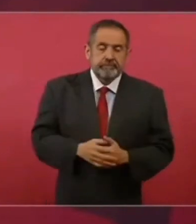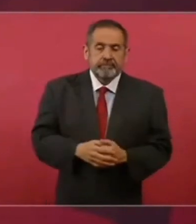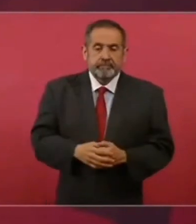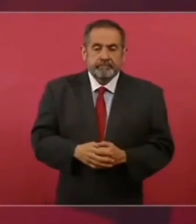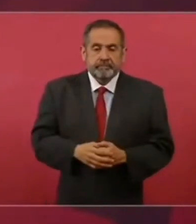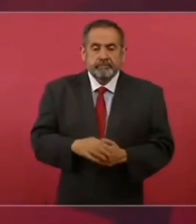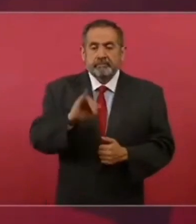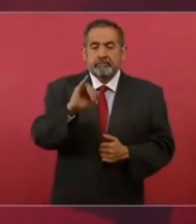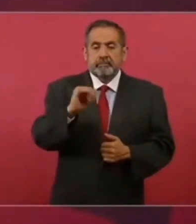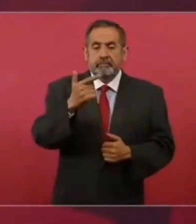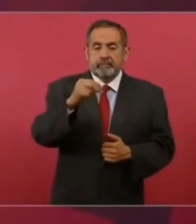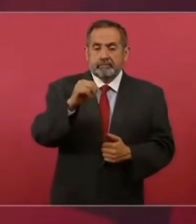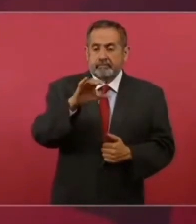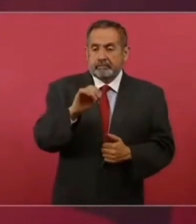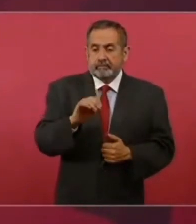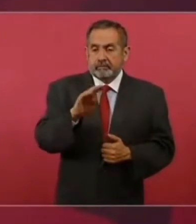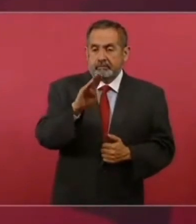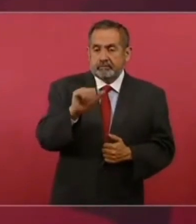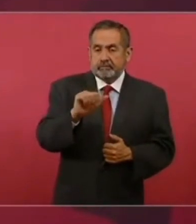Ignacio Vallarta